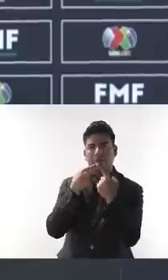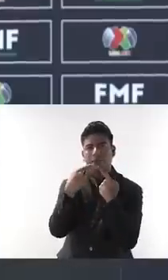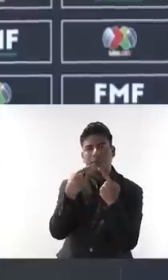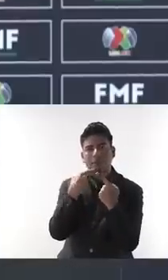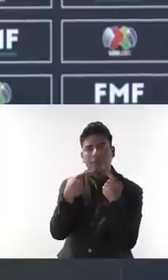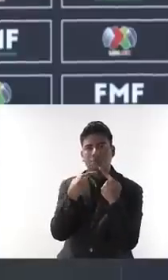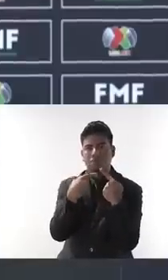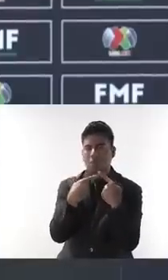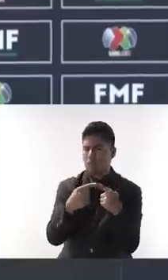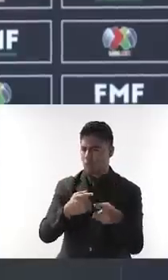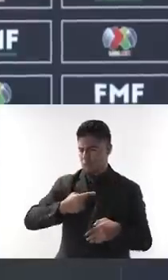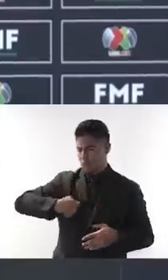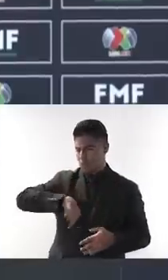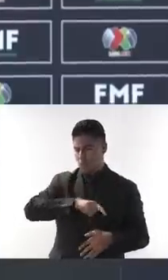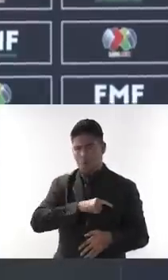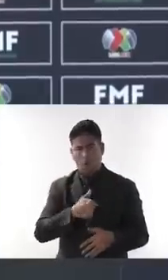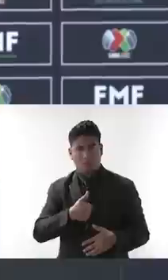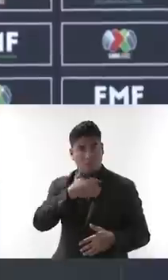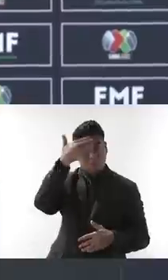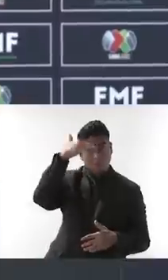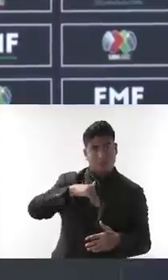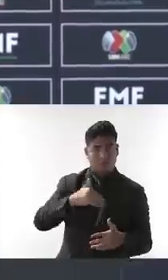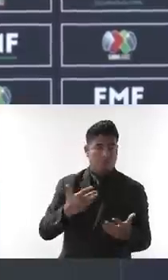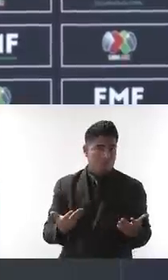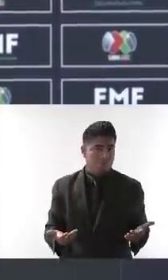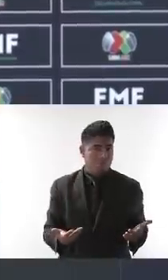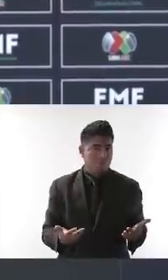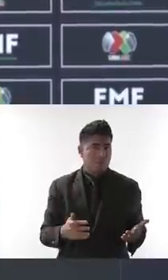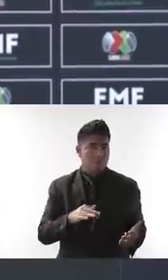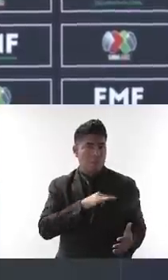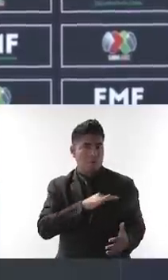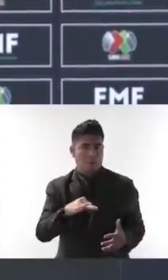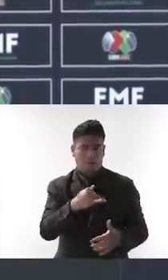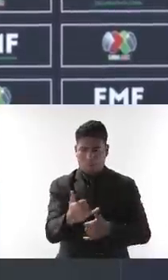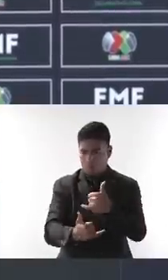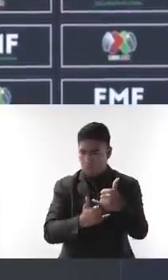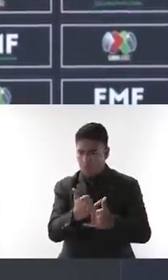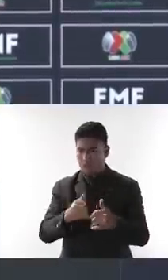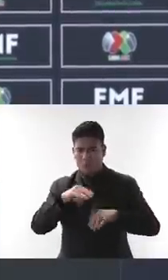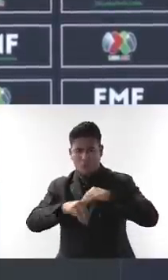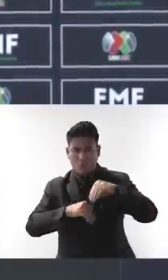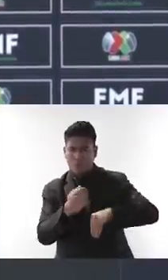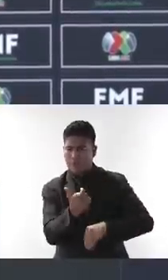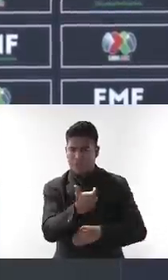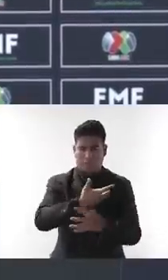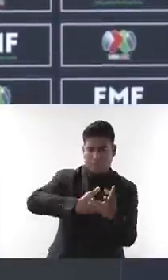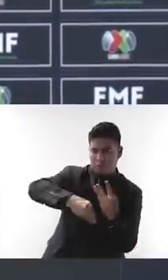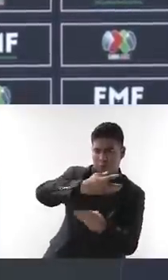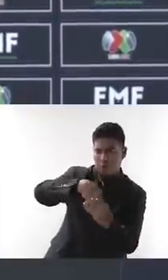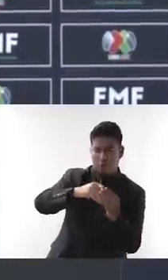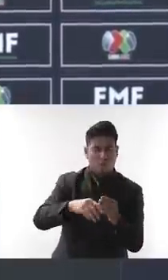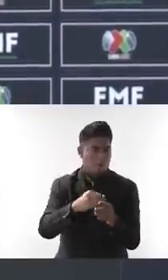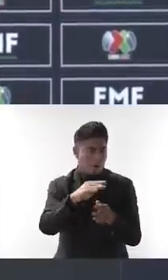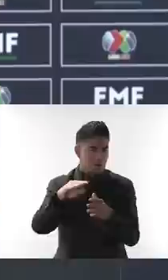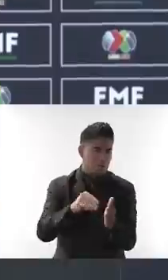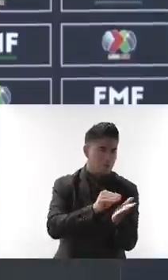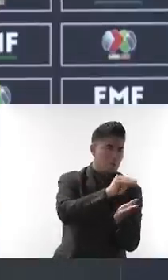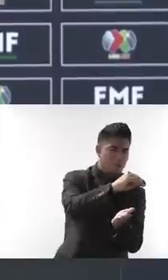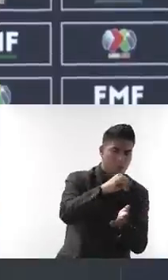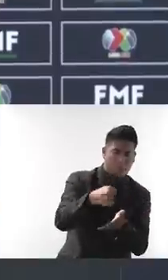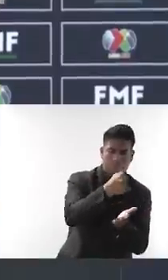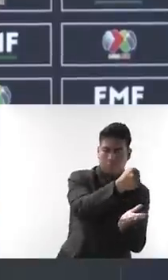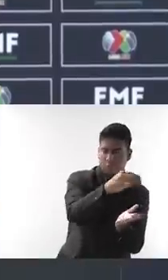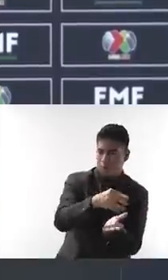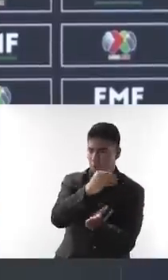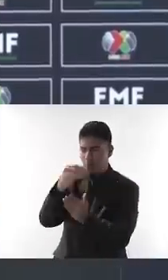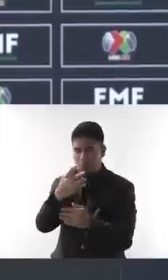mejor utilicemos pues este gran incremento en formación de jugadores. No solamente son recursos, los recursos se